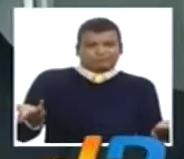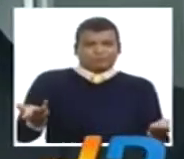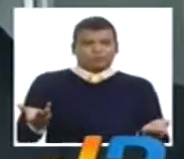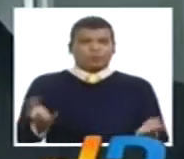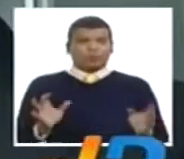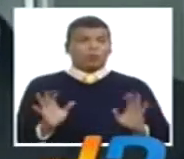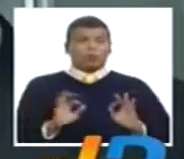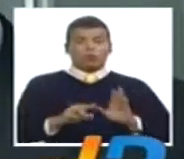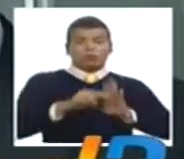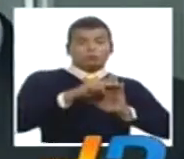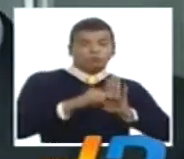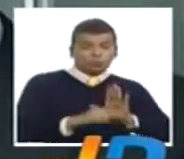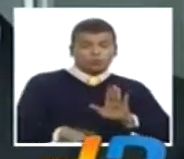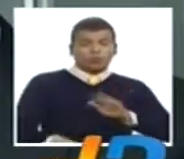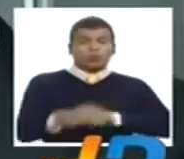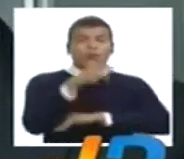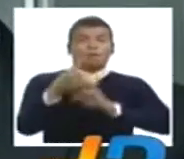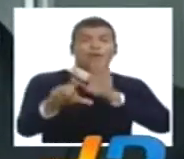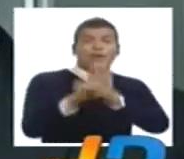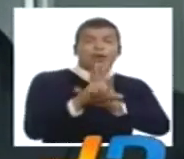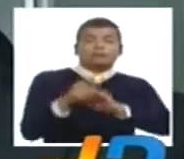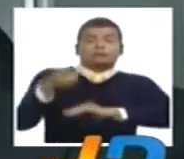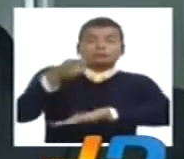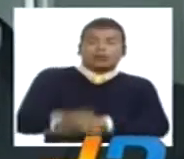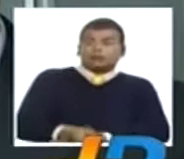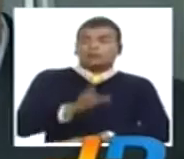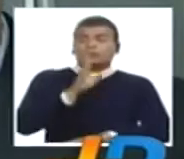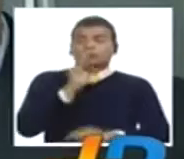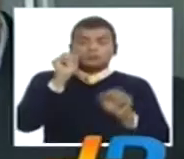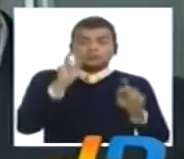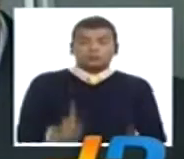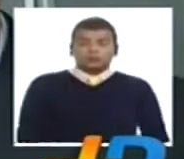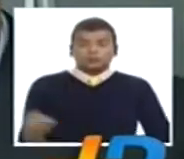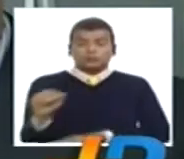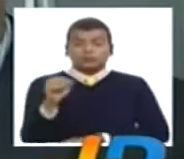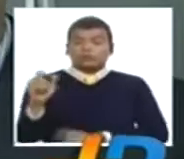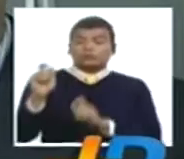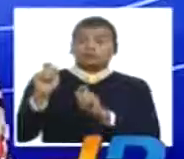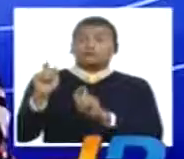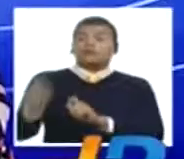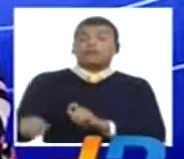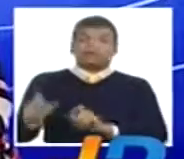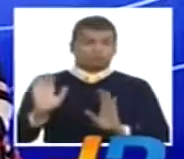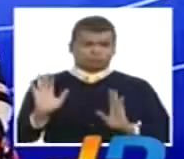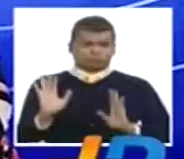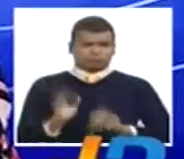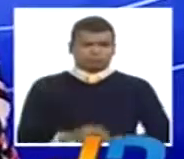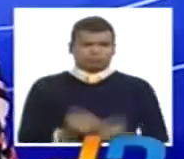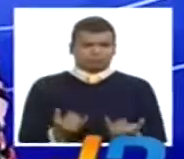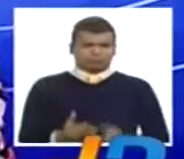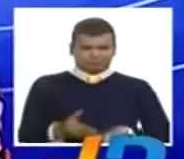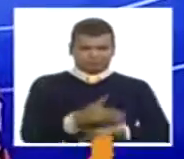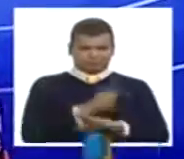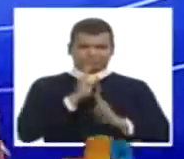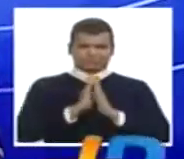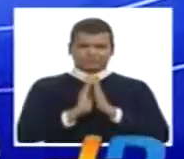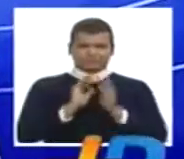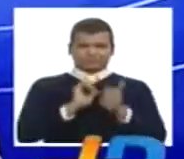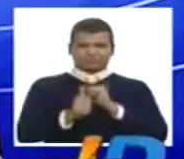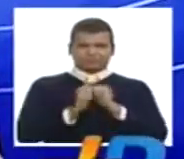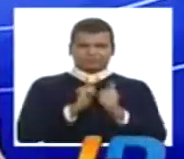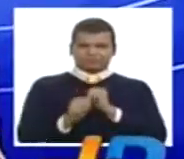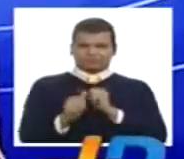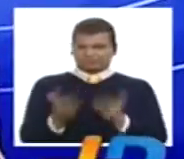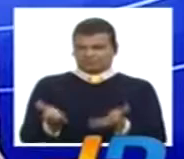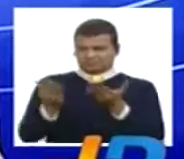por ninguna norma colombiana en decir quién iba conduciendo ese vehículo. Llegó el momento de conocer un avance de la